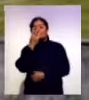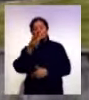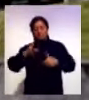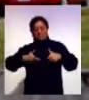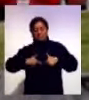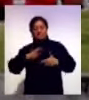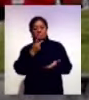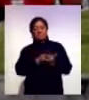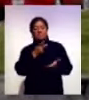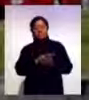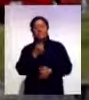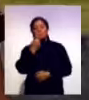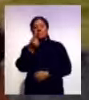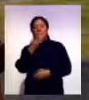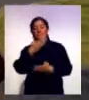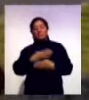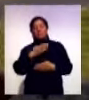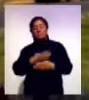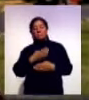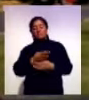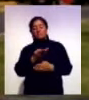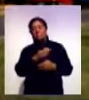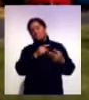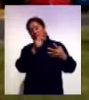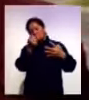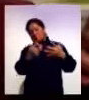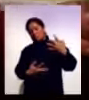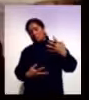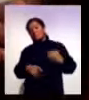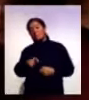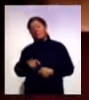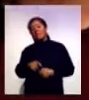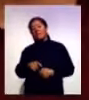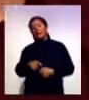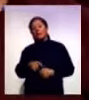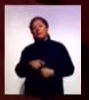plata y una de bronce respectivamente en la 33ª Olimpiada